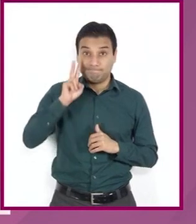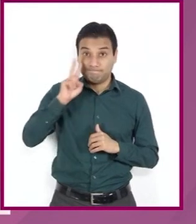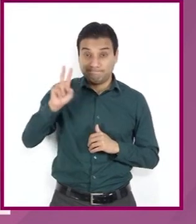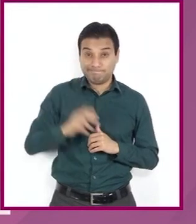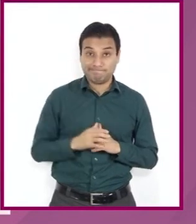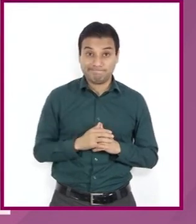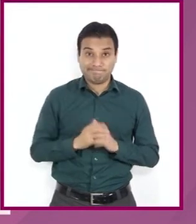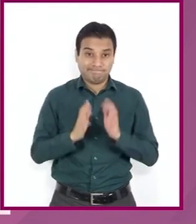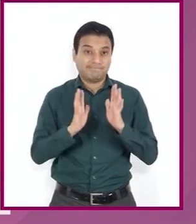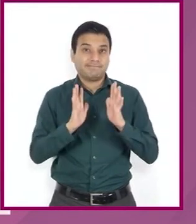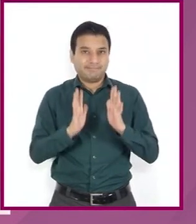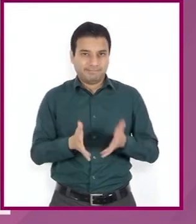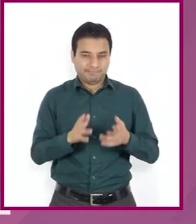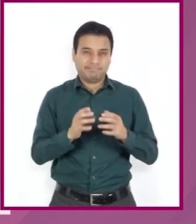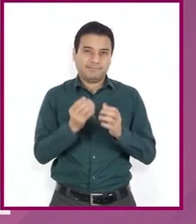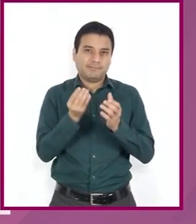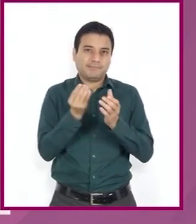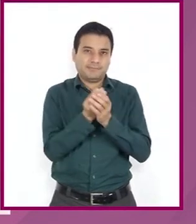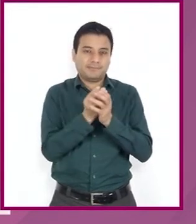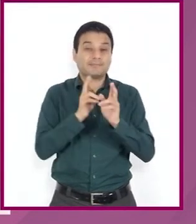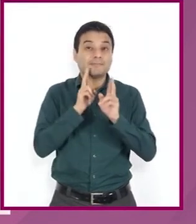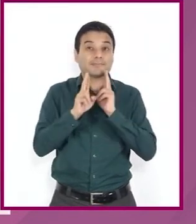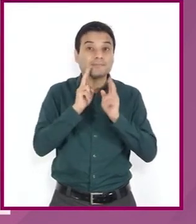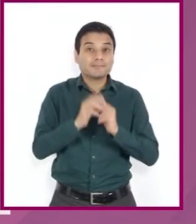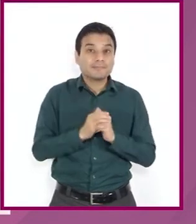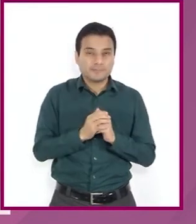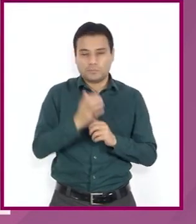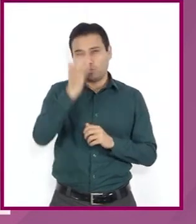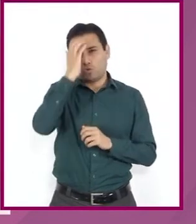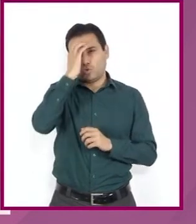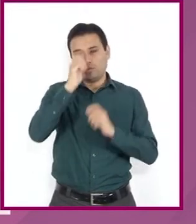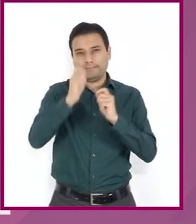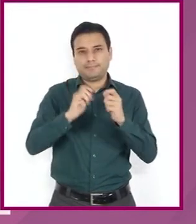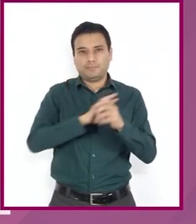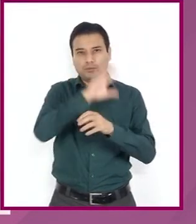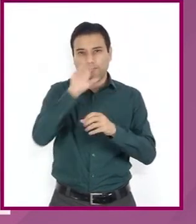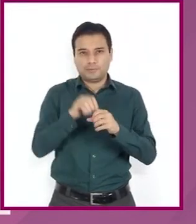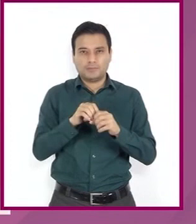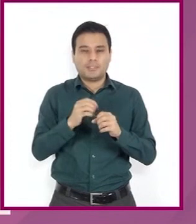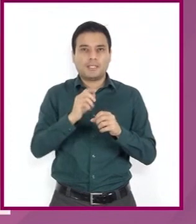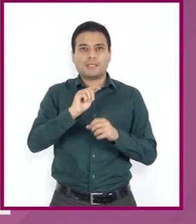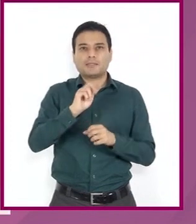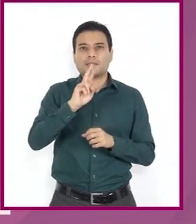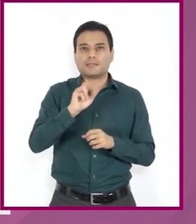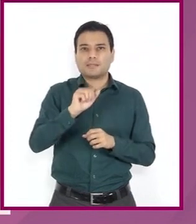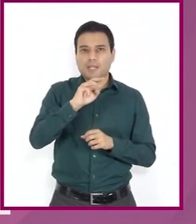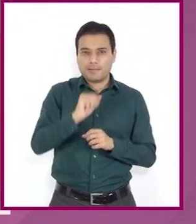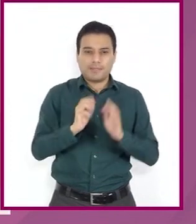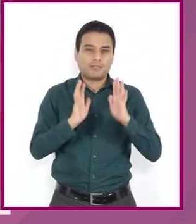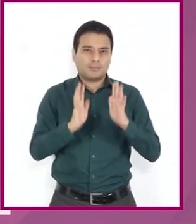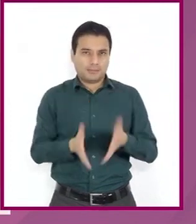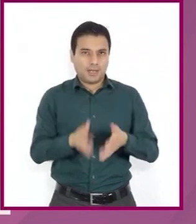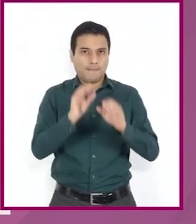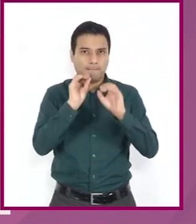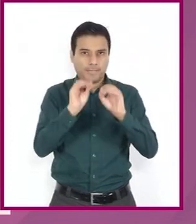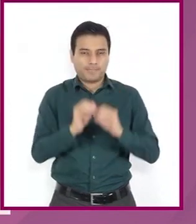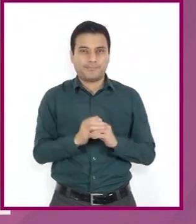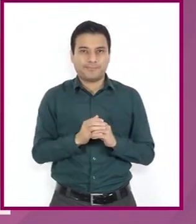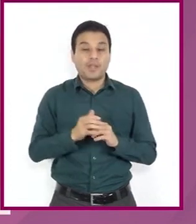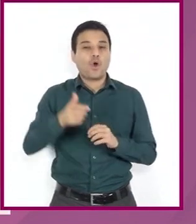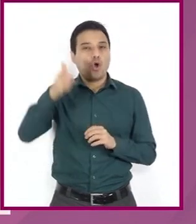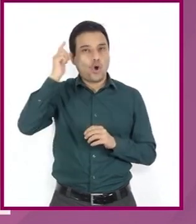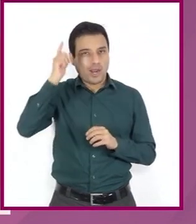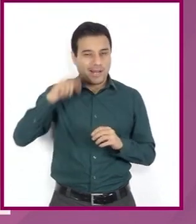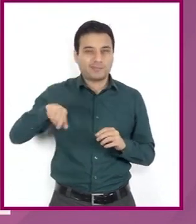ya colocamos el tipo de narrador, que es omnisciente, y la trama de la historia. Espero que en